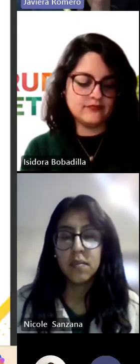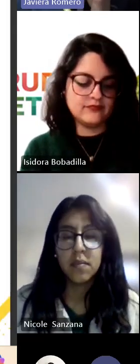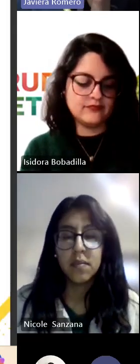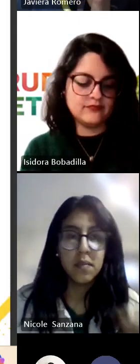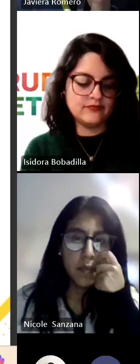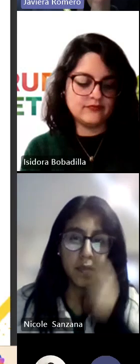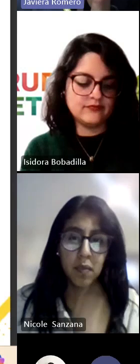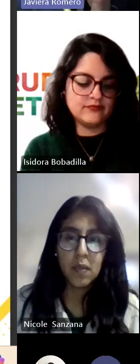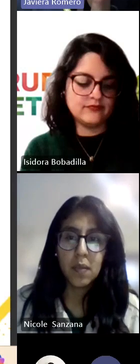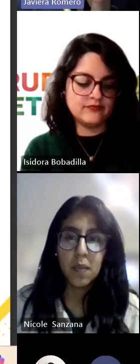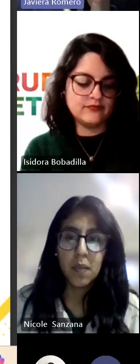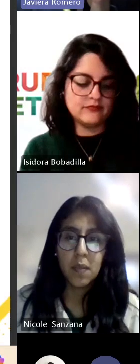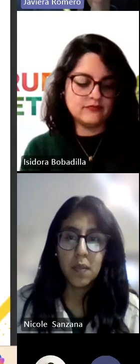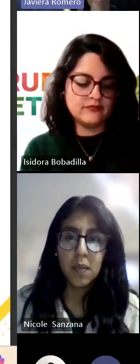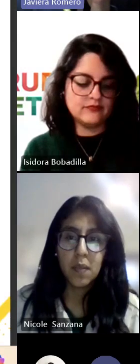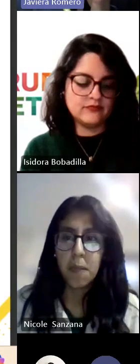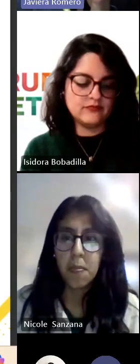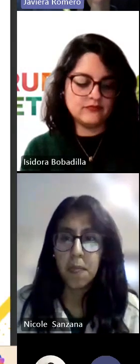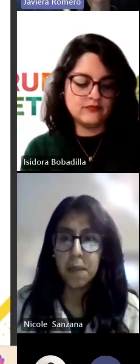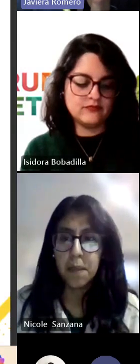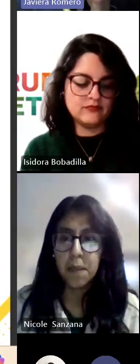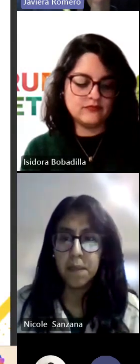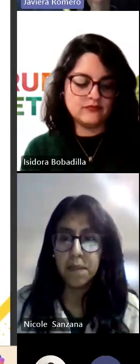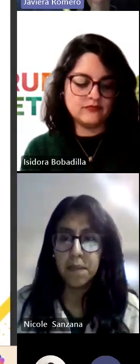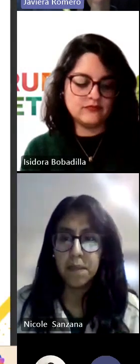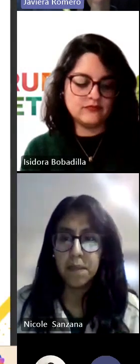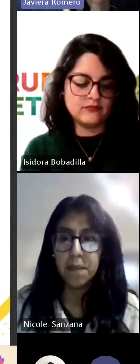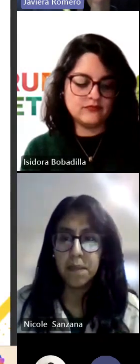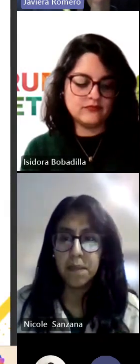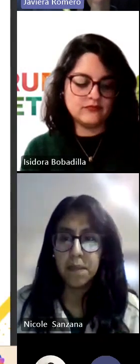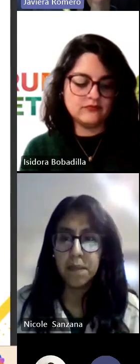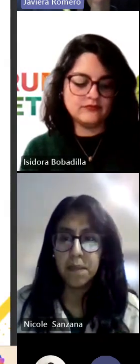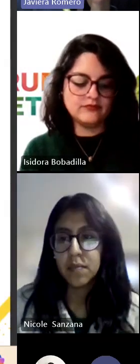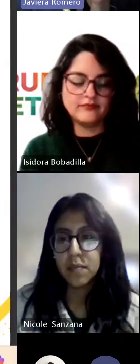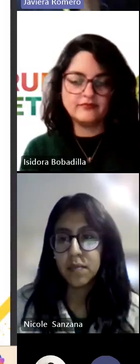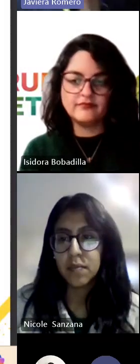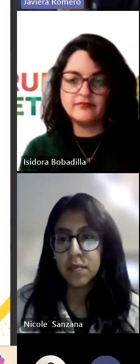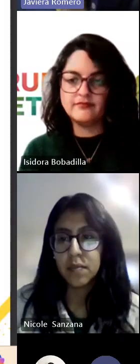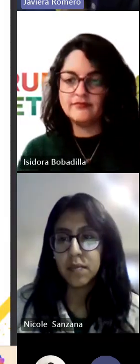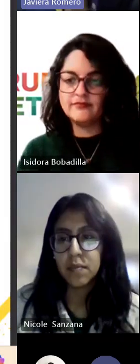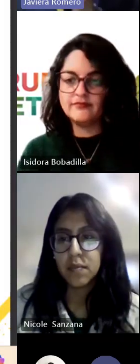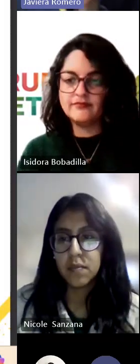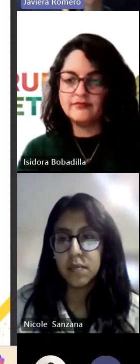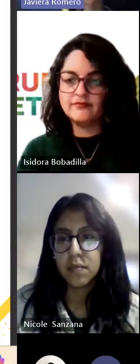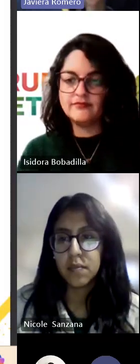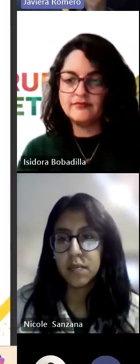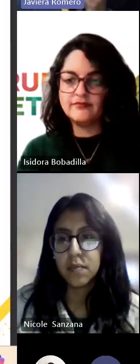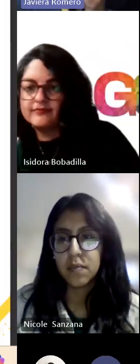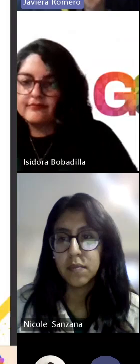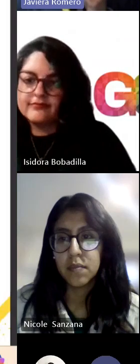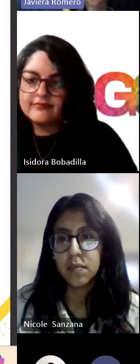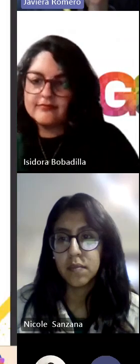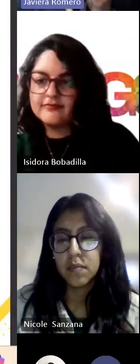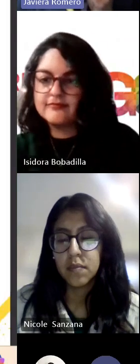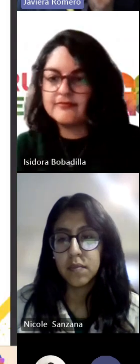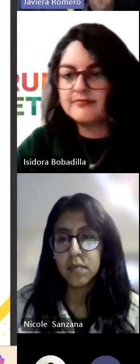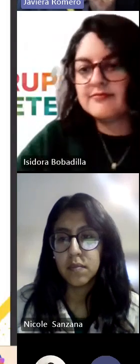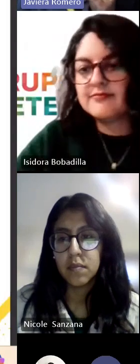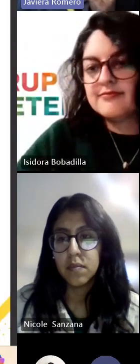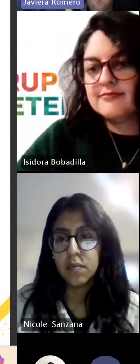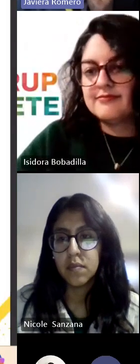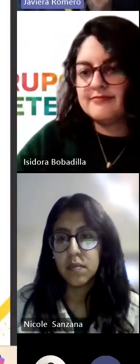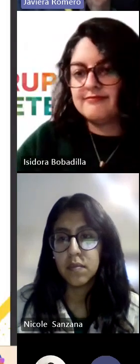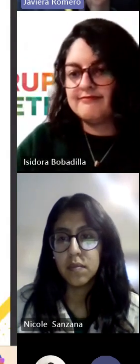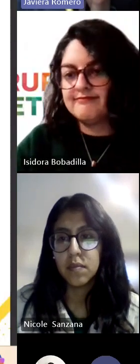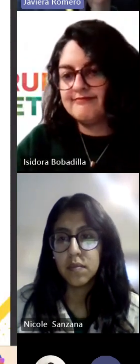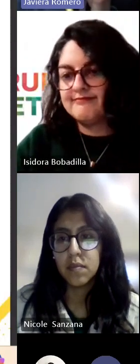adolescentes. También comentarles que en Grupo CETEP tenemos distintas sedes, ¿cierto? Está nuestra sede de